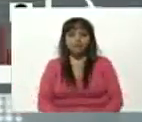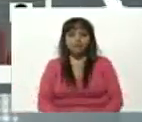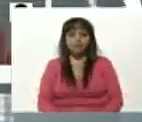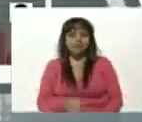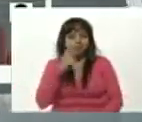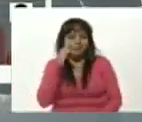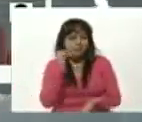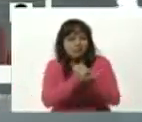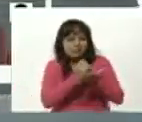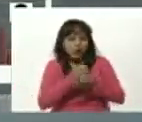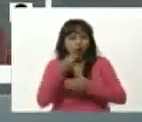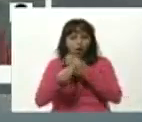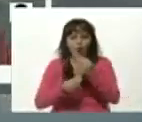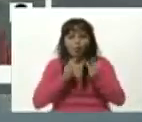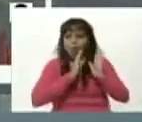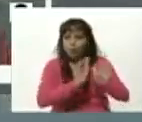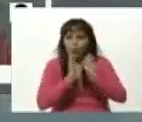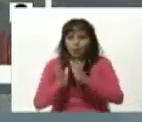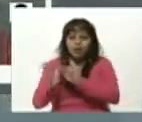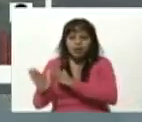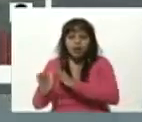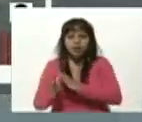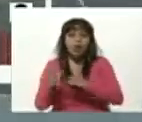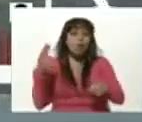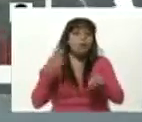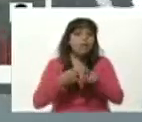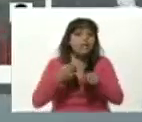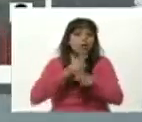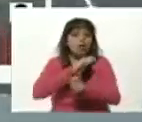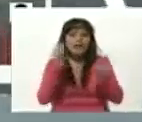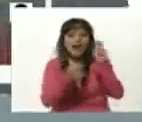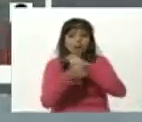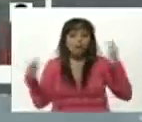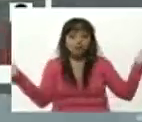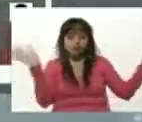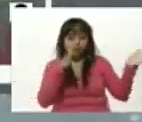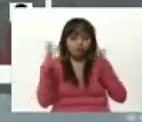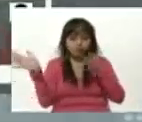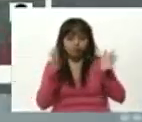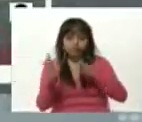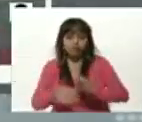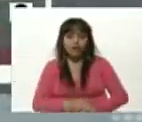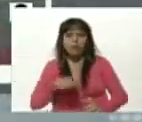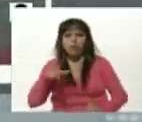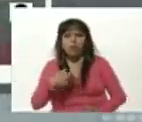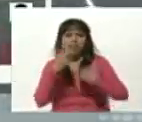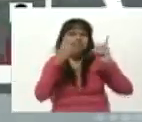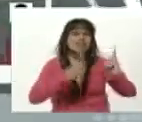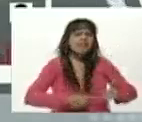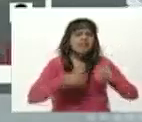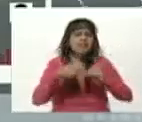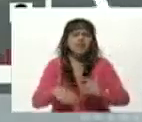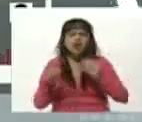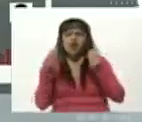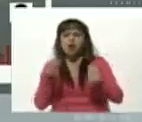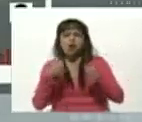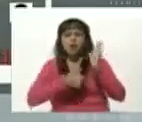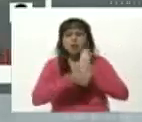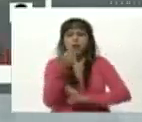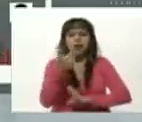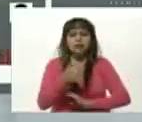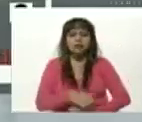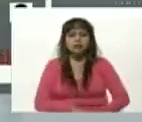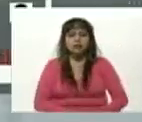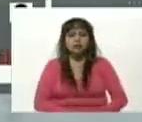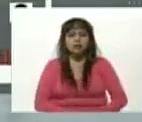Precisando en la cartografía los riesgos del cambio climático para tomar decisiones, aún más de las que